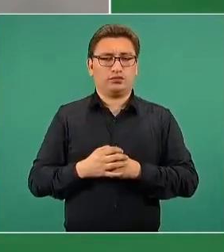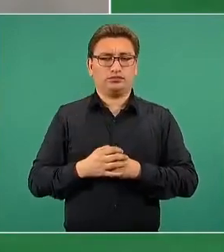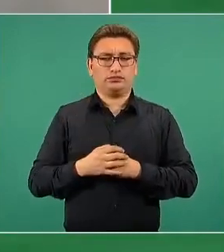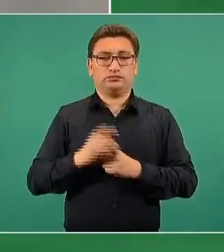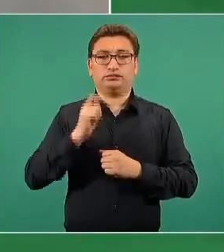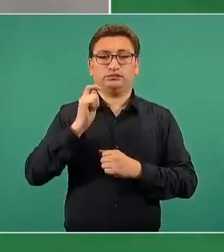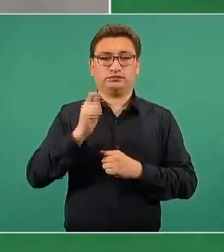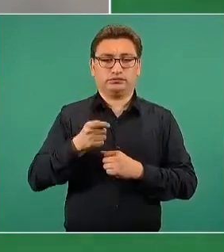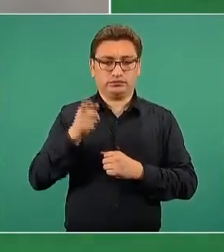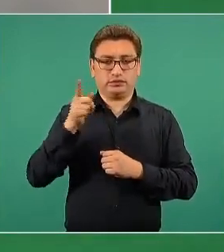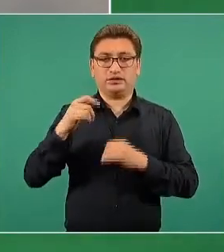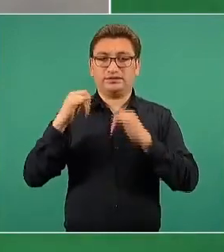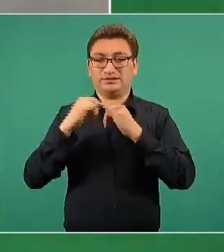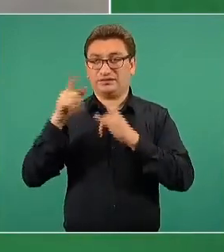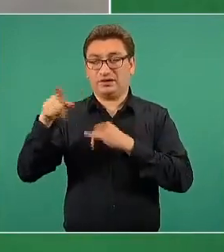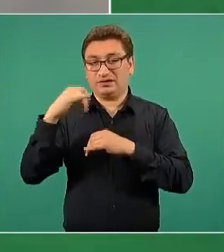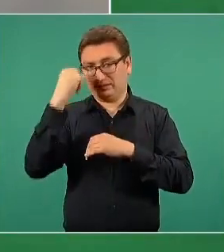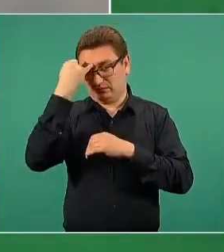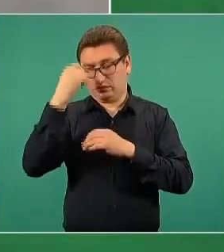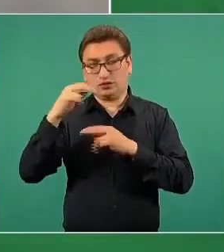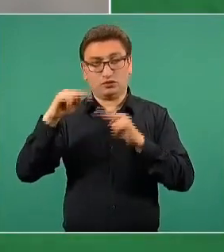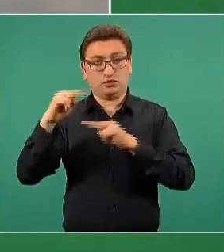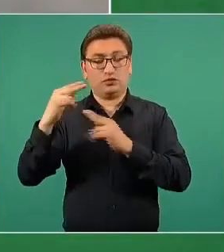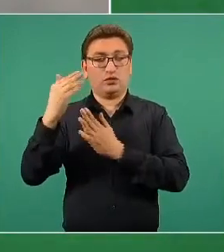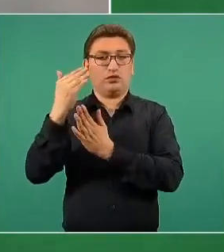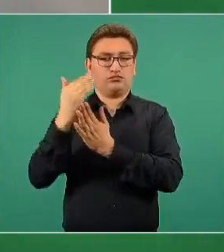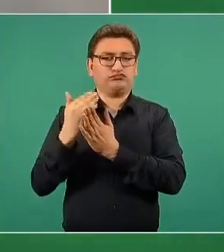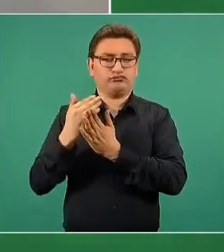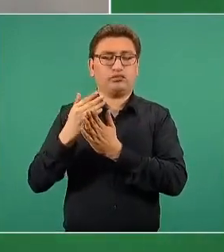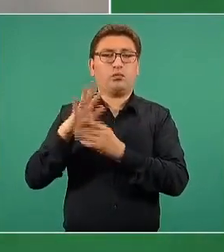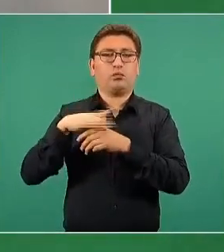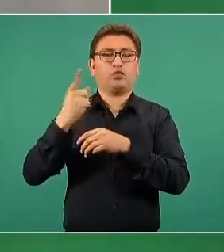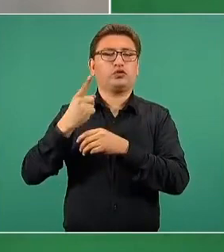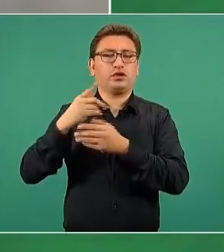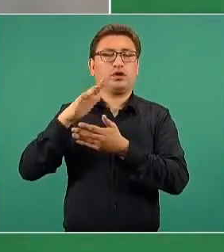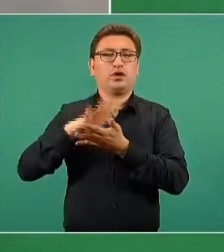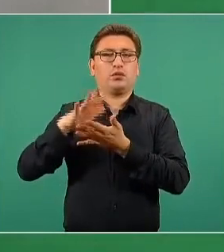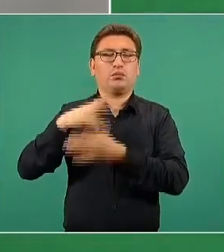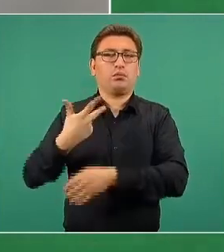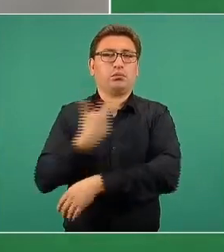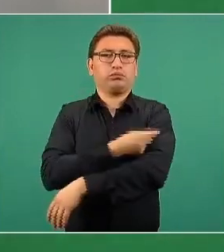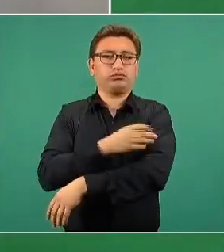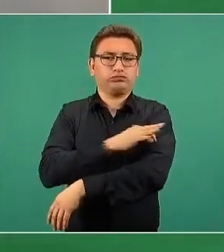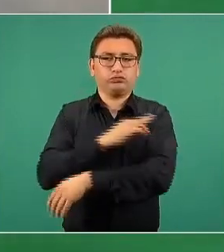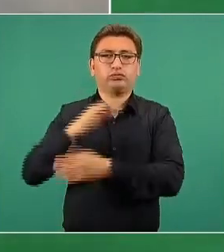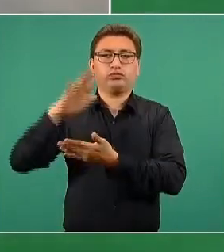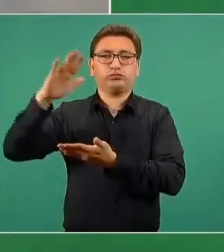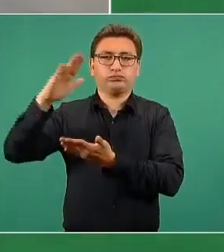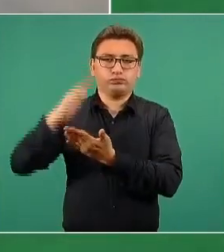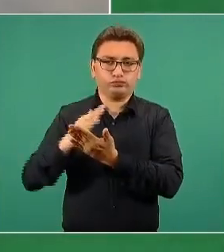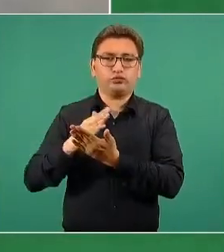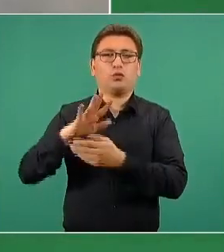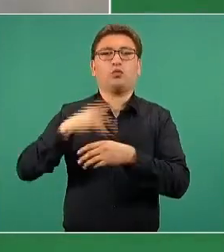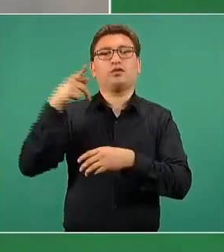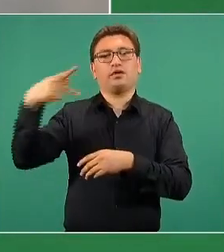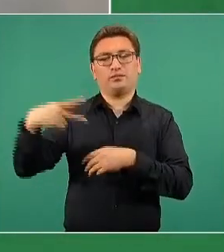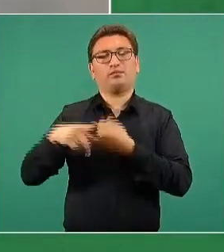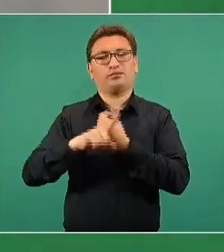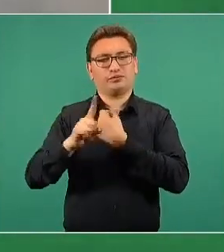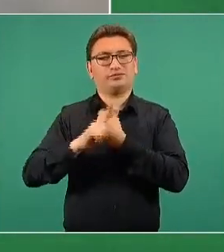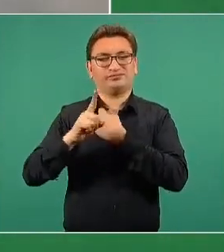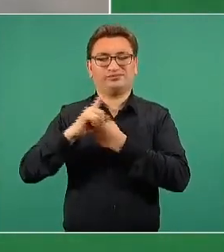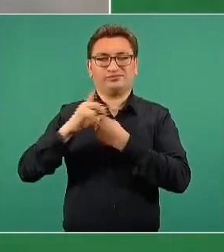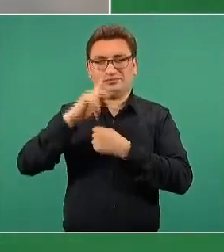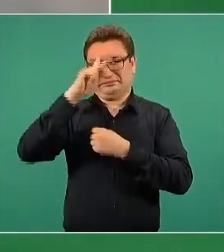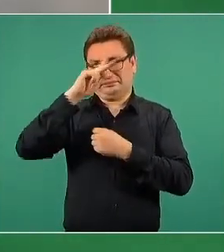el Instituto Serum de la India disminuiría un poco la producción de vacuna por la crisis que tienen, que les